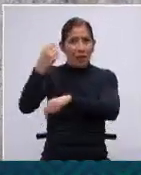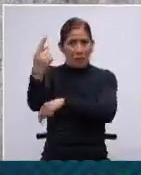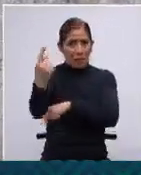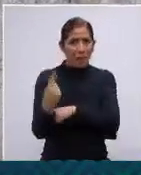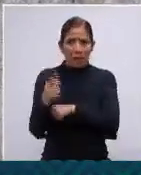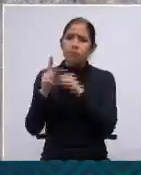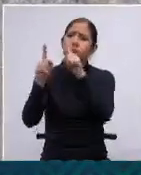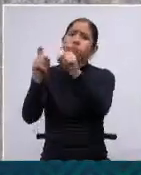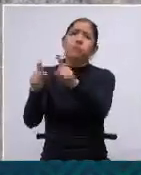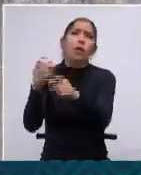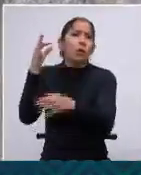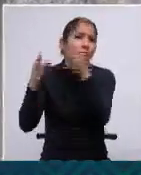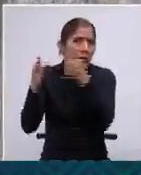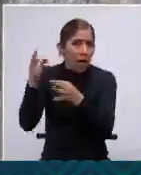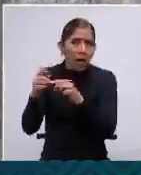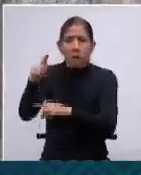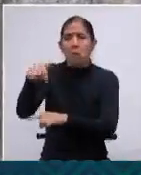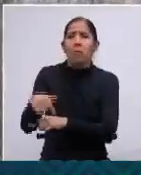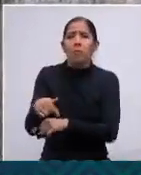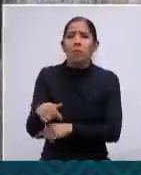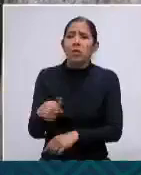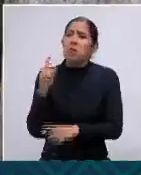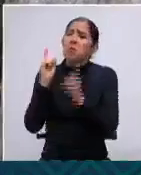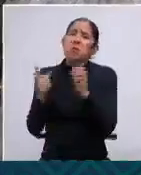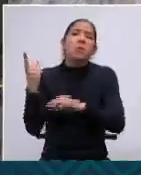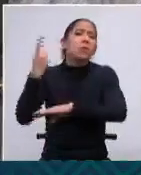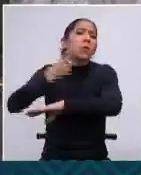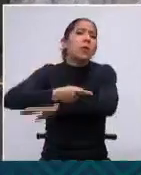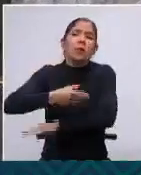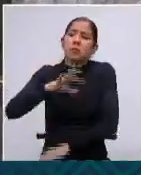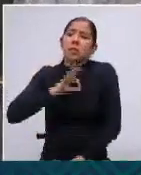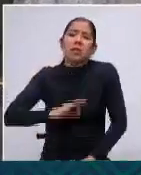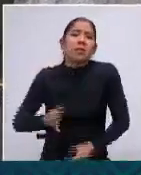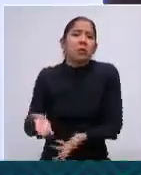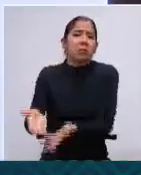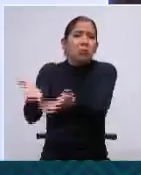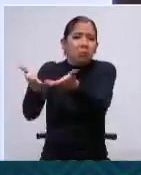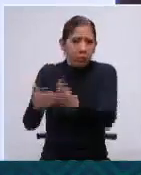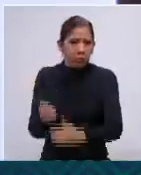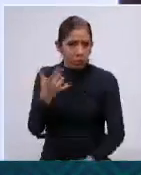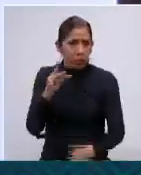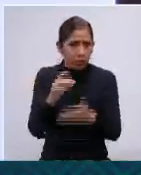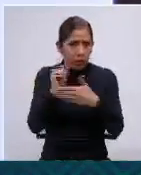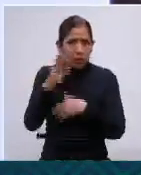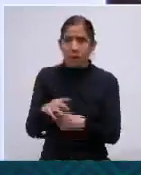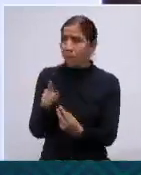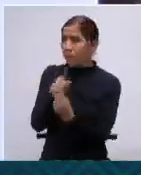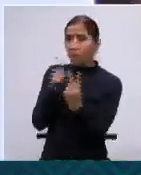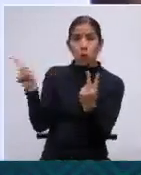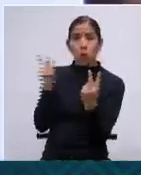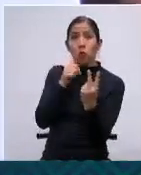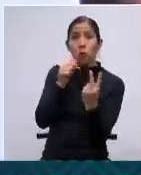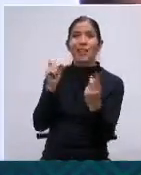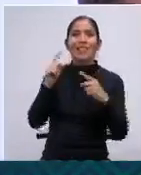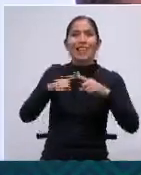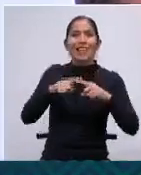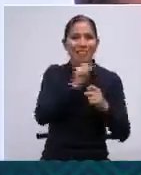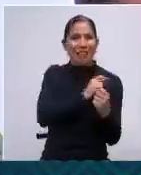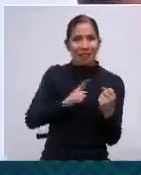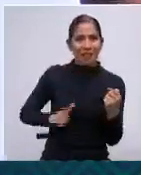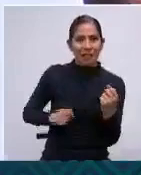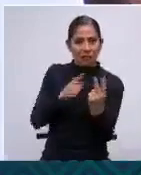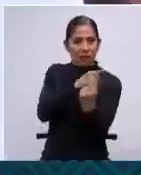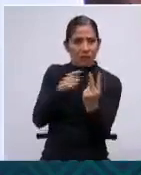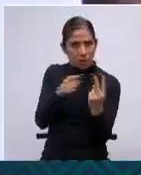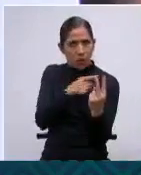declaración, ¿no? Y le han favorecido el mismo día, el 18 de abril. Ambas exfuncionarias fueron observadas por supuestos